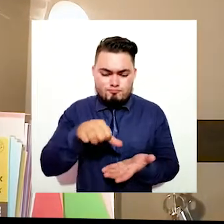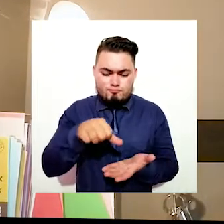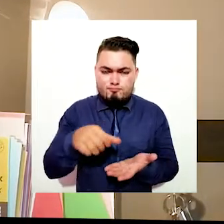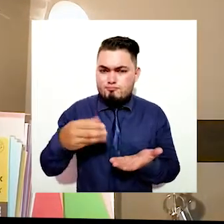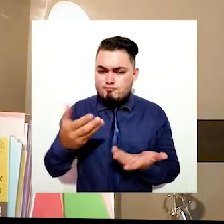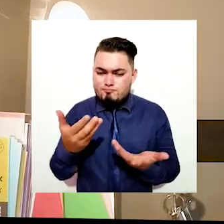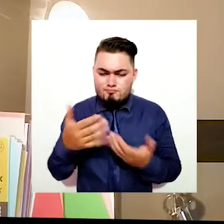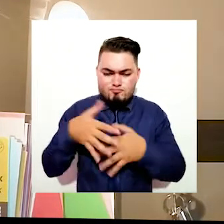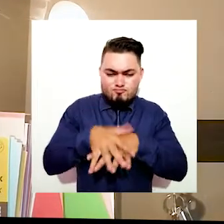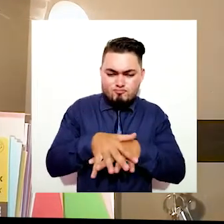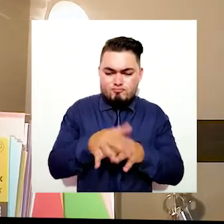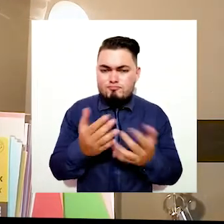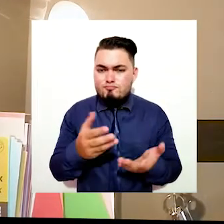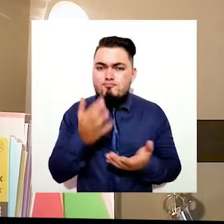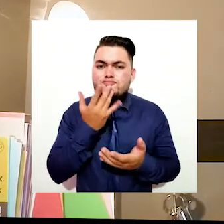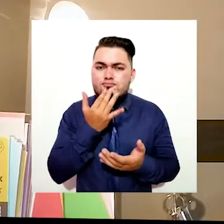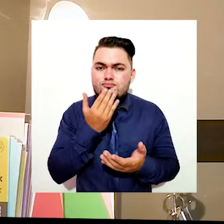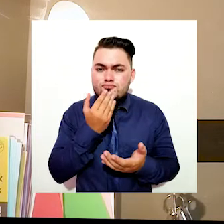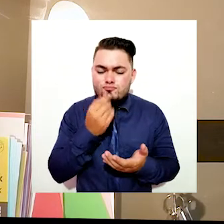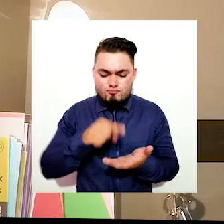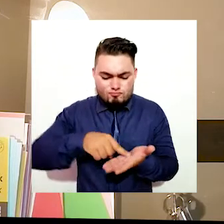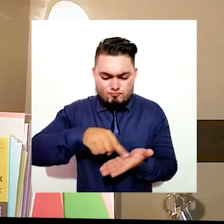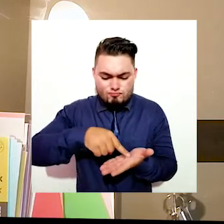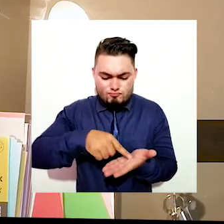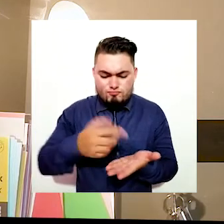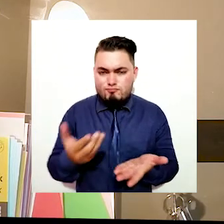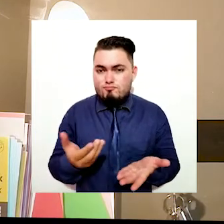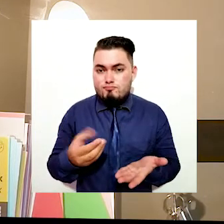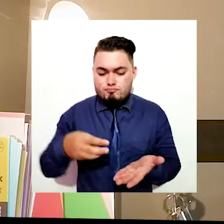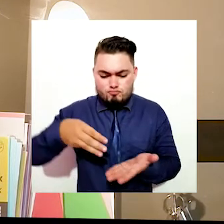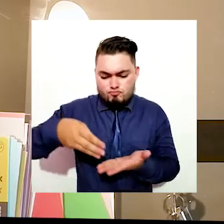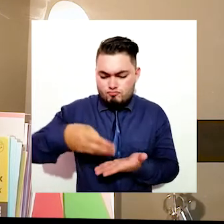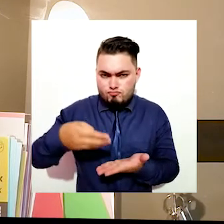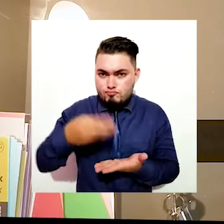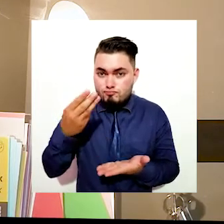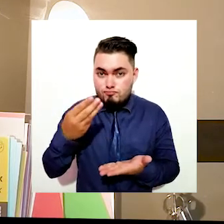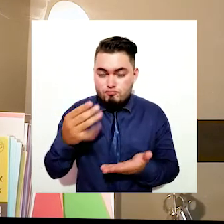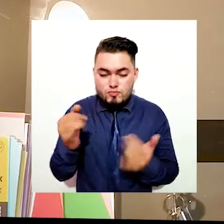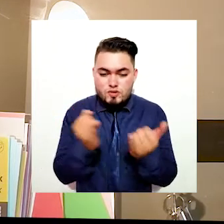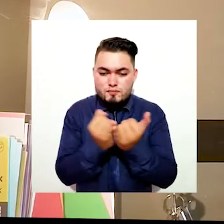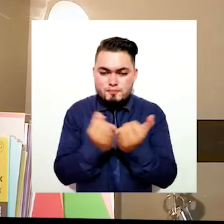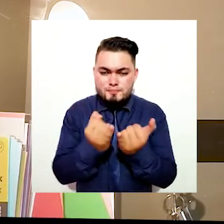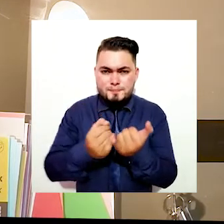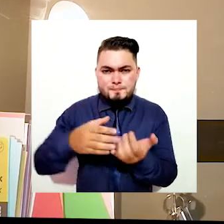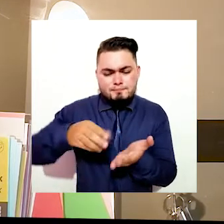Vamos a utilizar también un cubierto que lo vamos a utilizar de pincel.